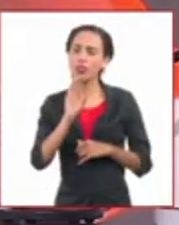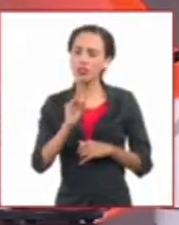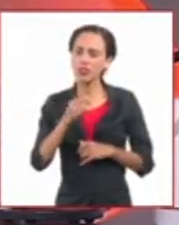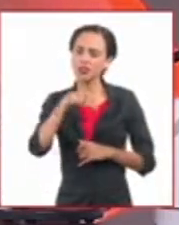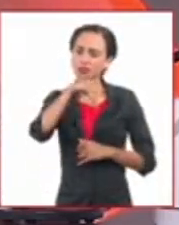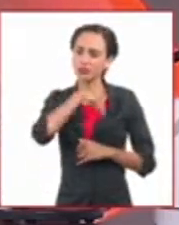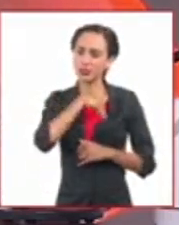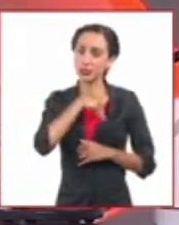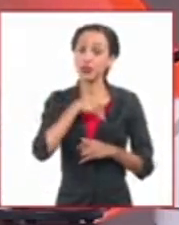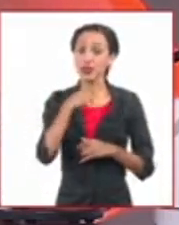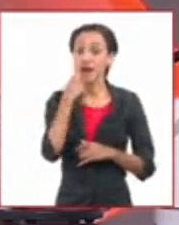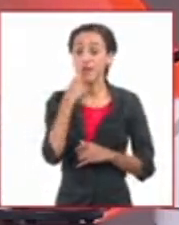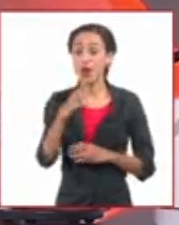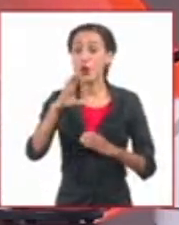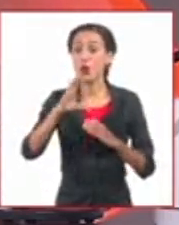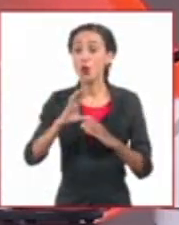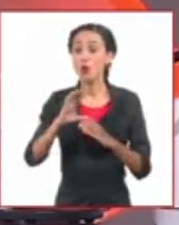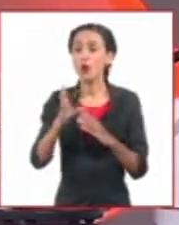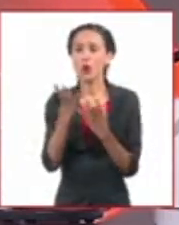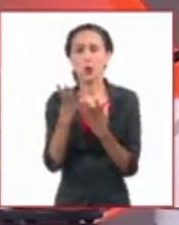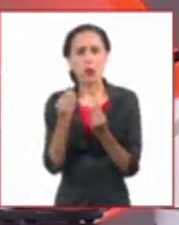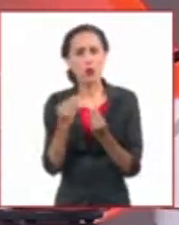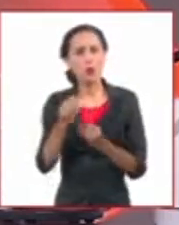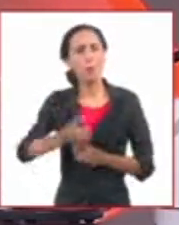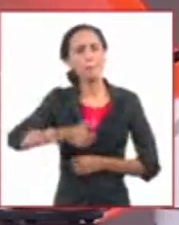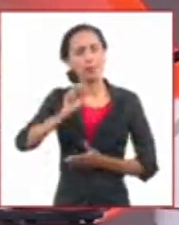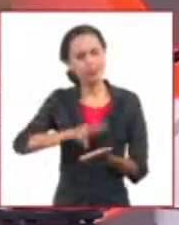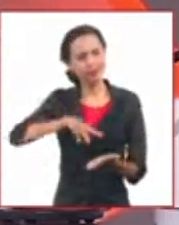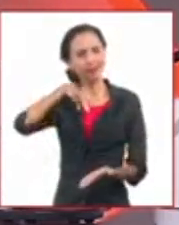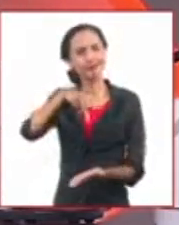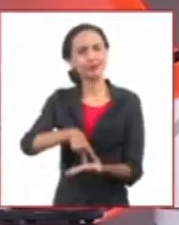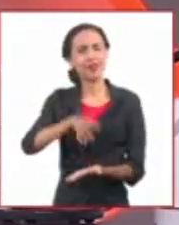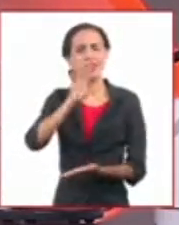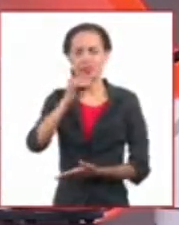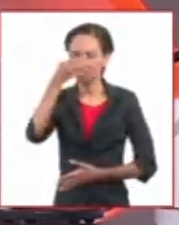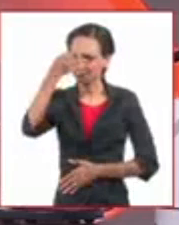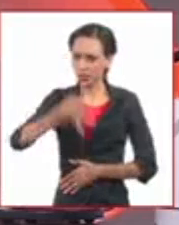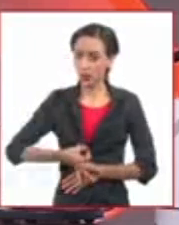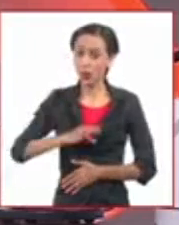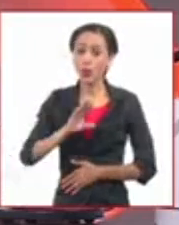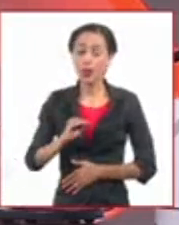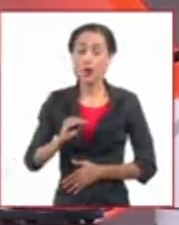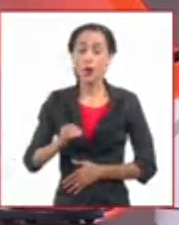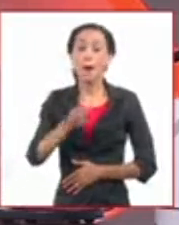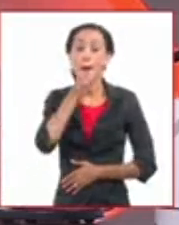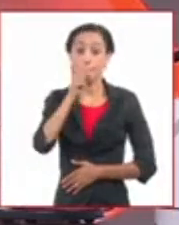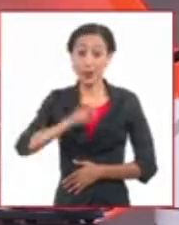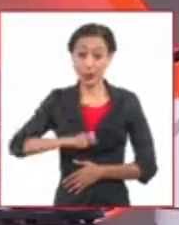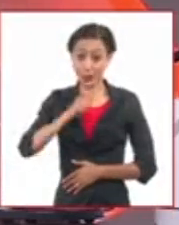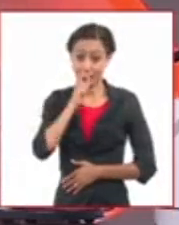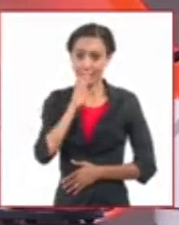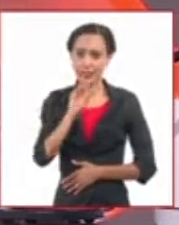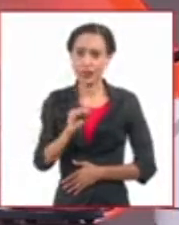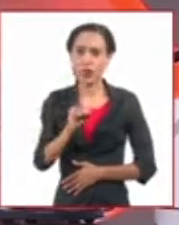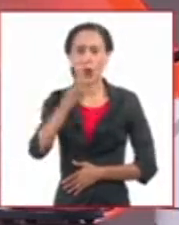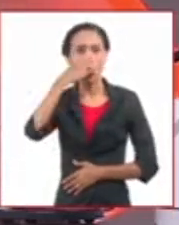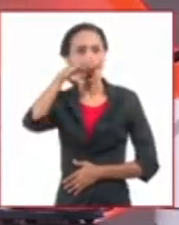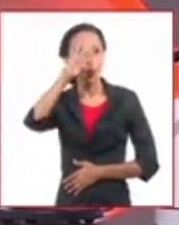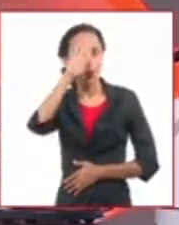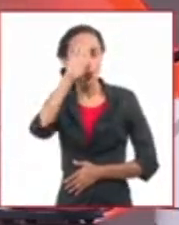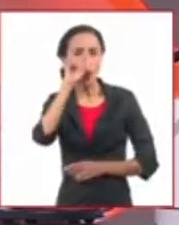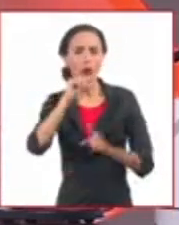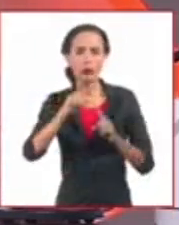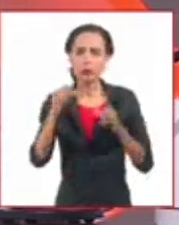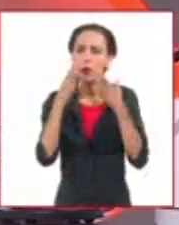porque en la cumbre lo van a decir muchos presidentes seguramente le digo al periodista de la jornada cubas un tema sustantivo y lo va a hacer